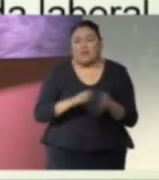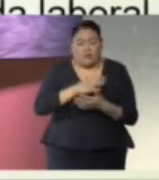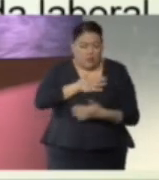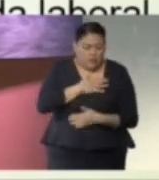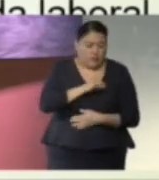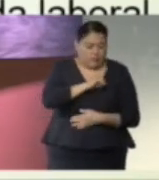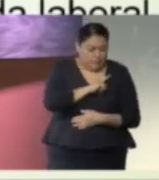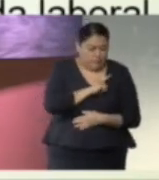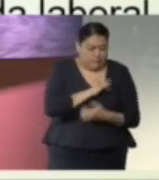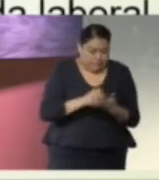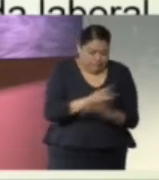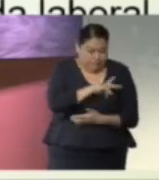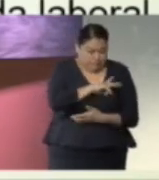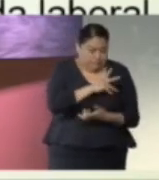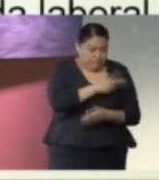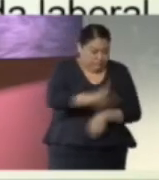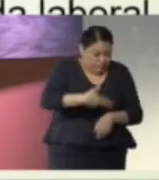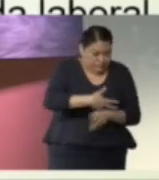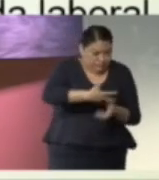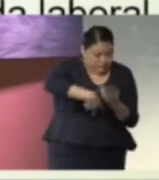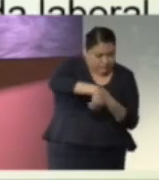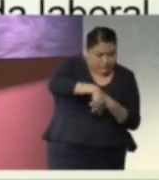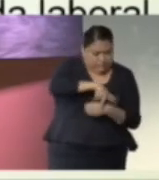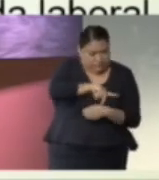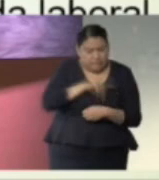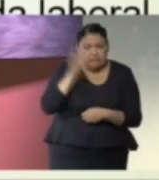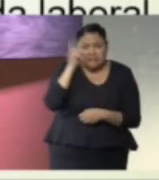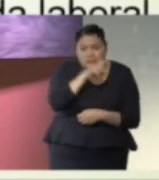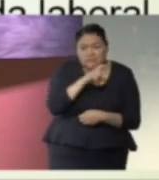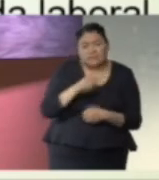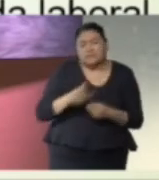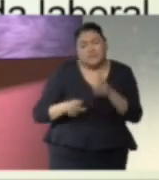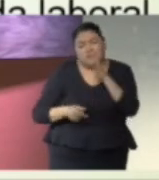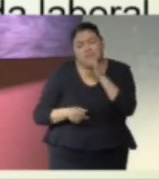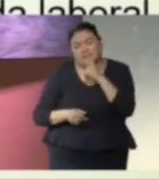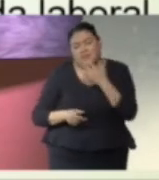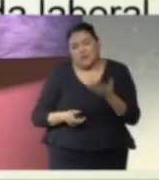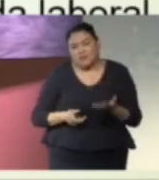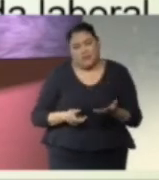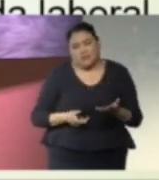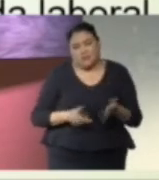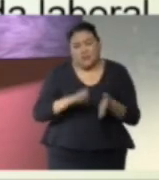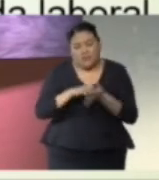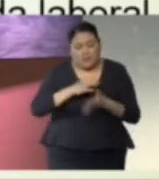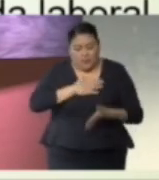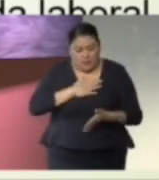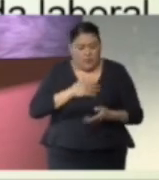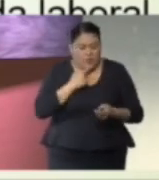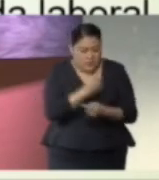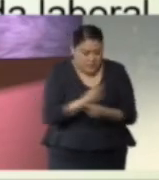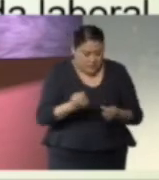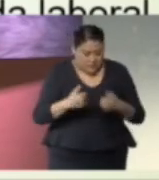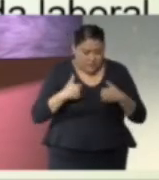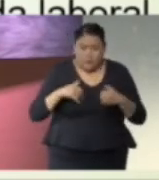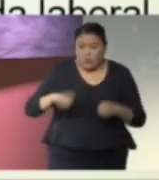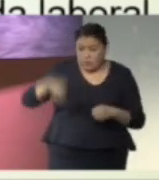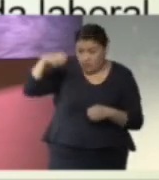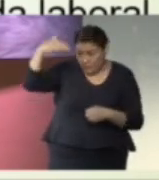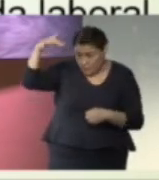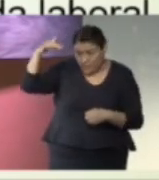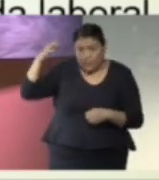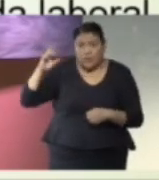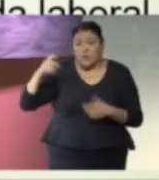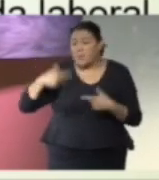resolver estas necesidades de atención a tus hijas e hijos, a una persona mayor, a una persona